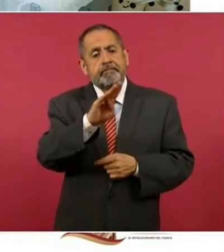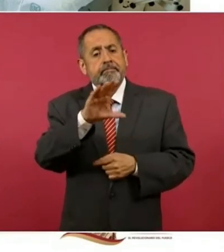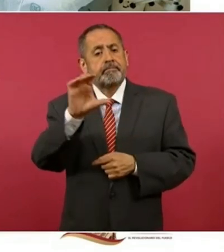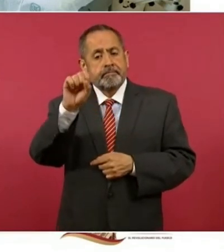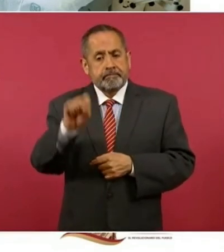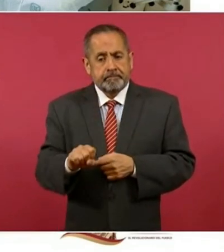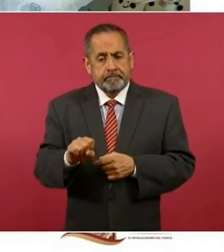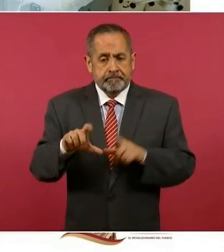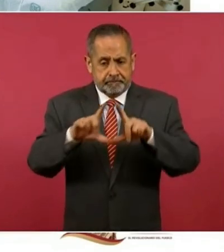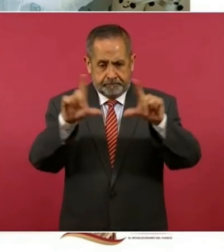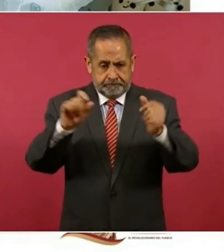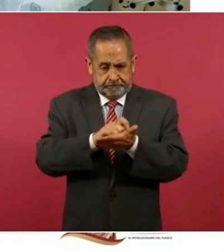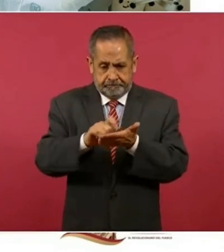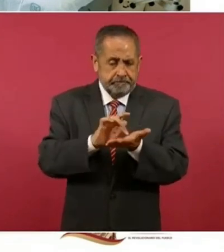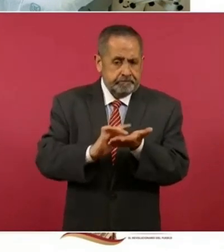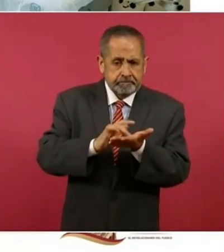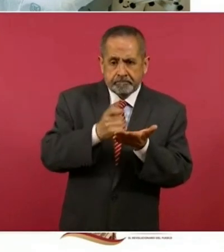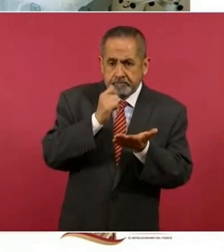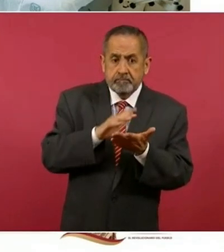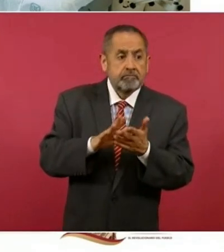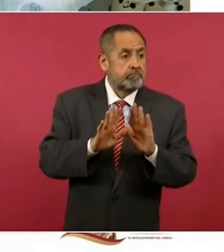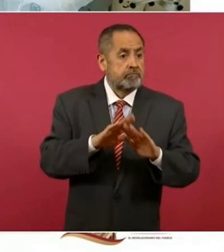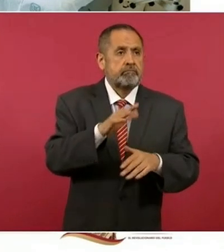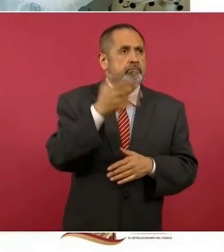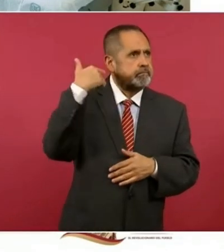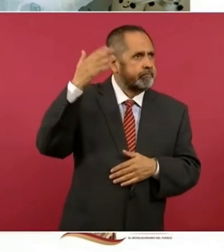Sur es de verdad destacable, pasó del